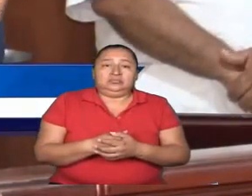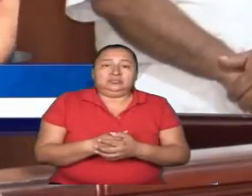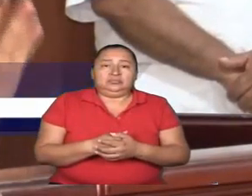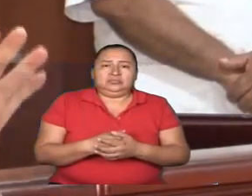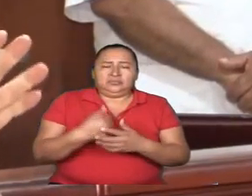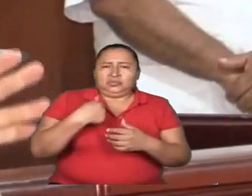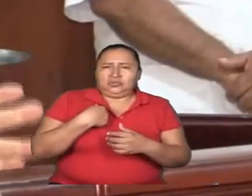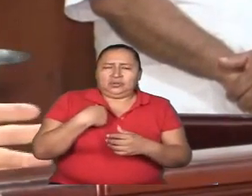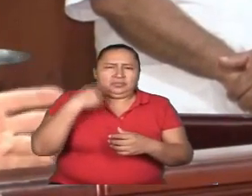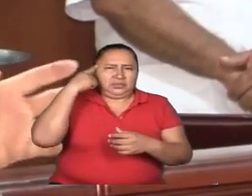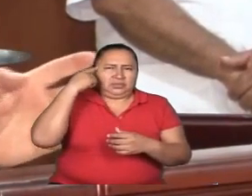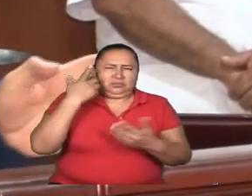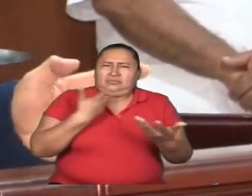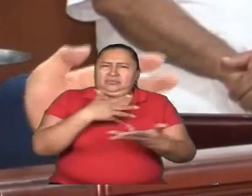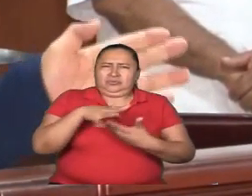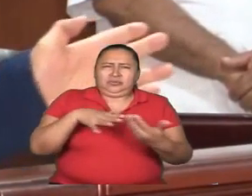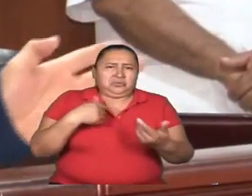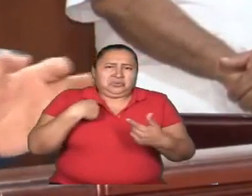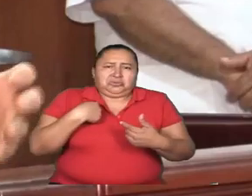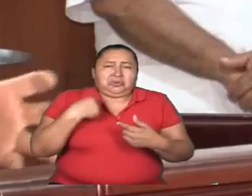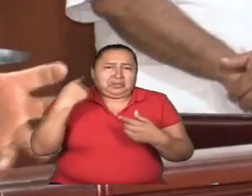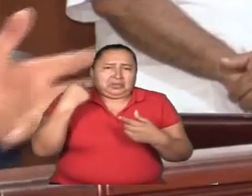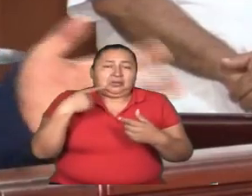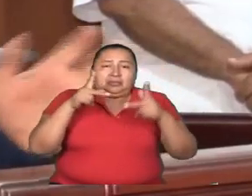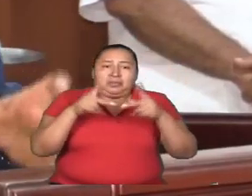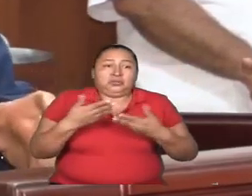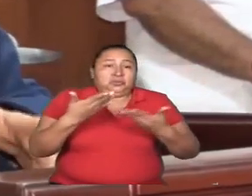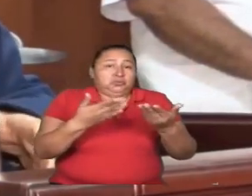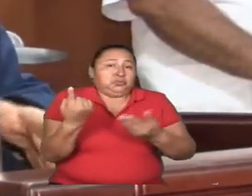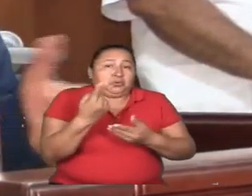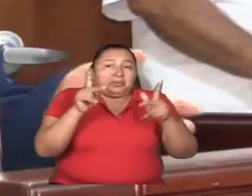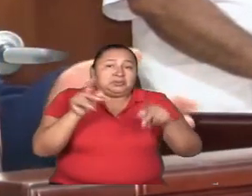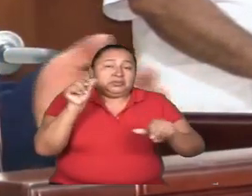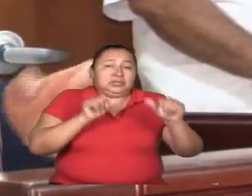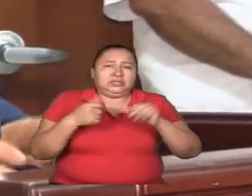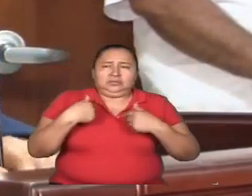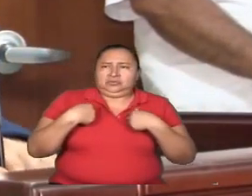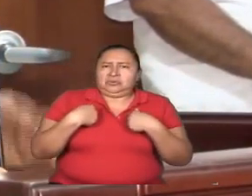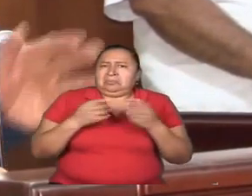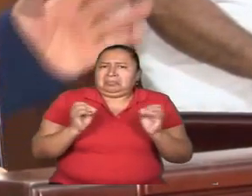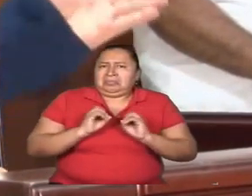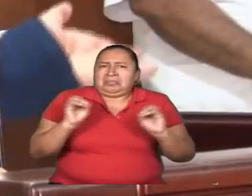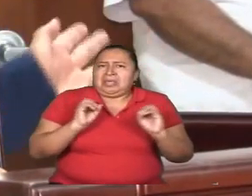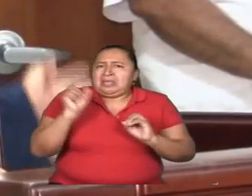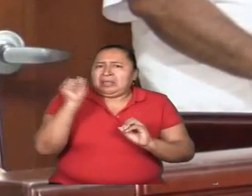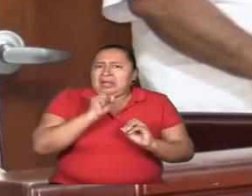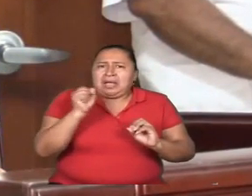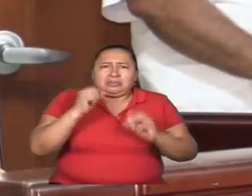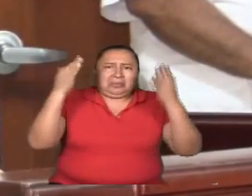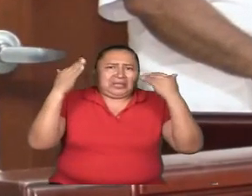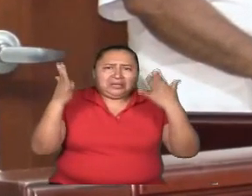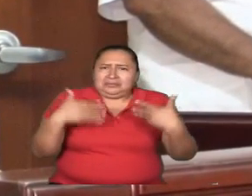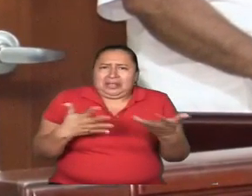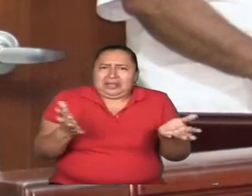Sin embargo, pues yo estaba confundido porque yo entendía que eso era para los artistas. Yo decía, pues si yo ni en el baño